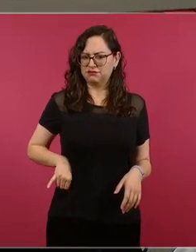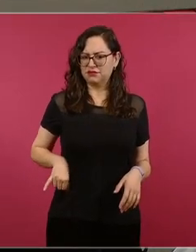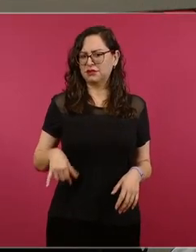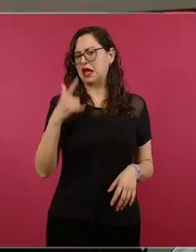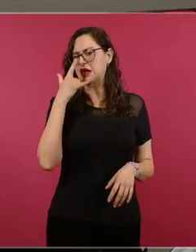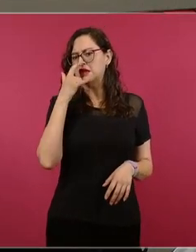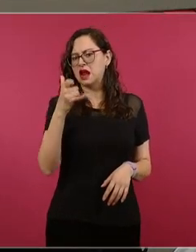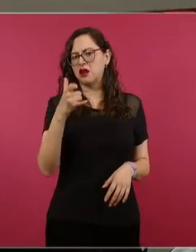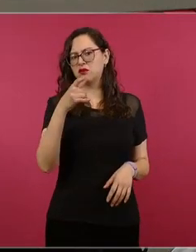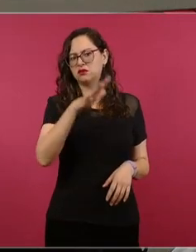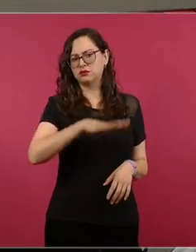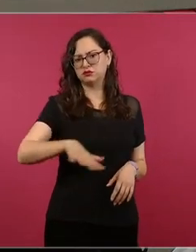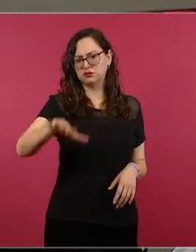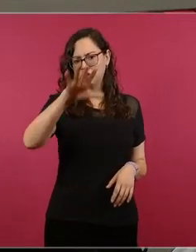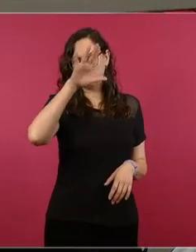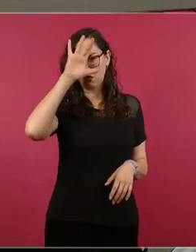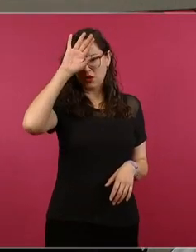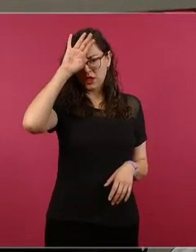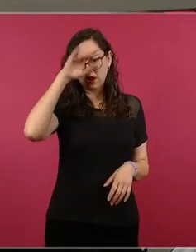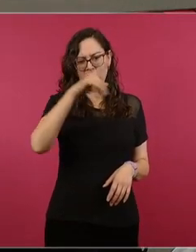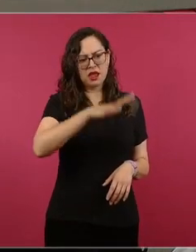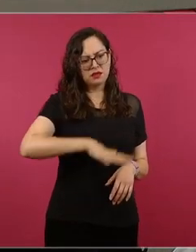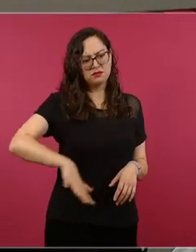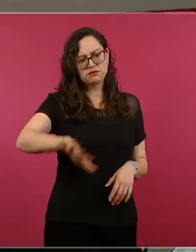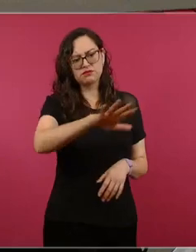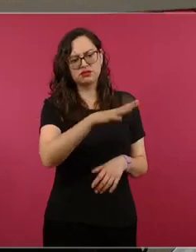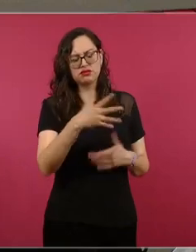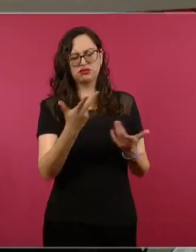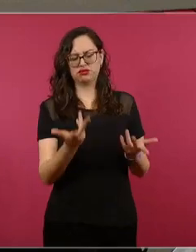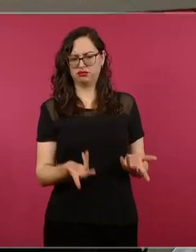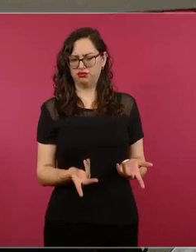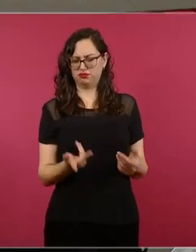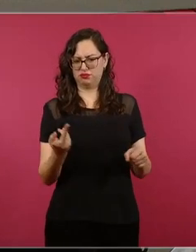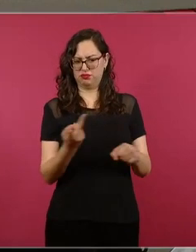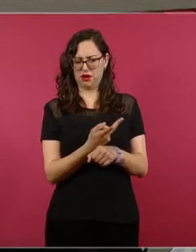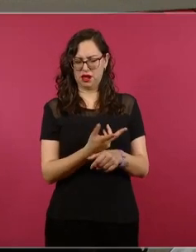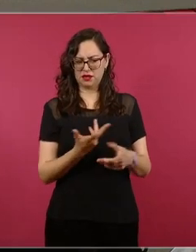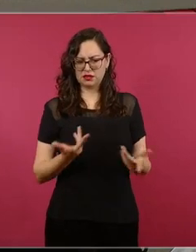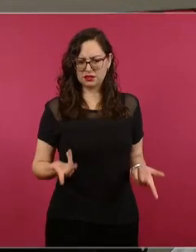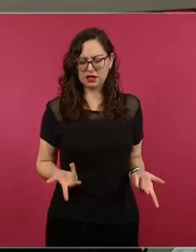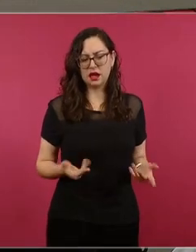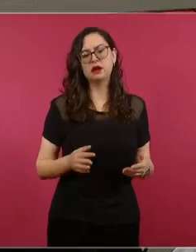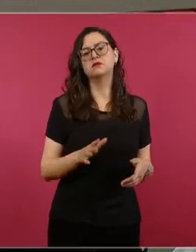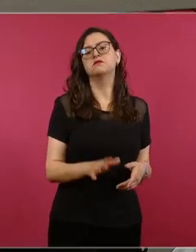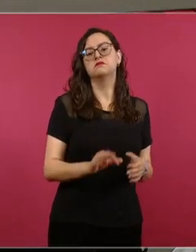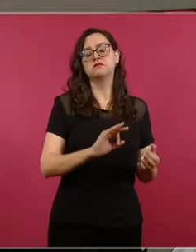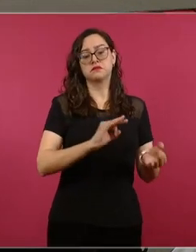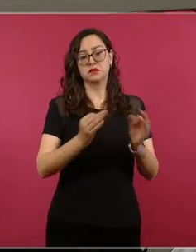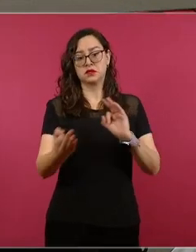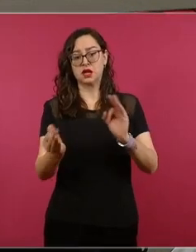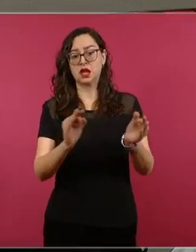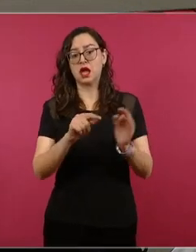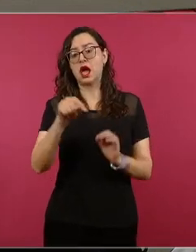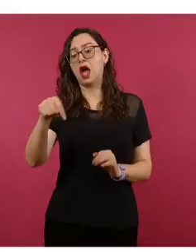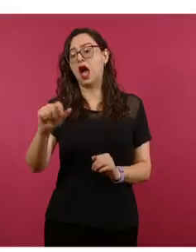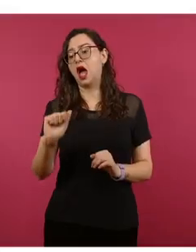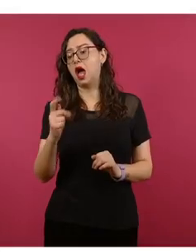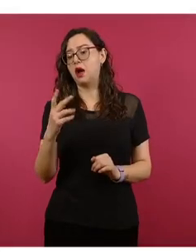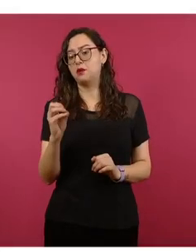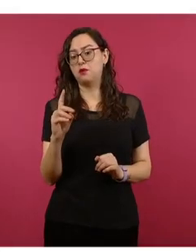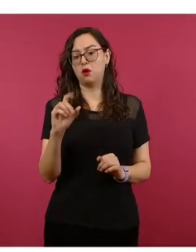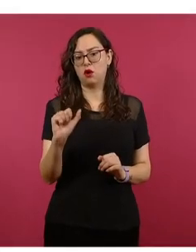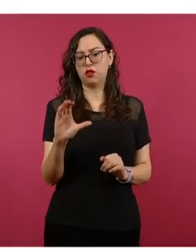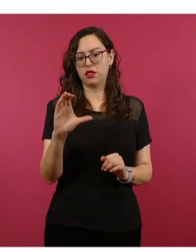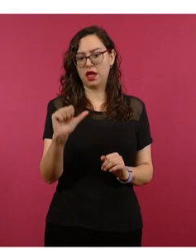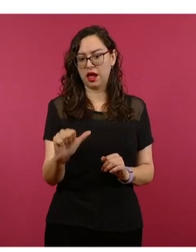estado. Tenemos otra franquicia de Pemex, ahí cerquita, nada más que en el municipio de Apodaca, en la misma zona metropolitana, el